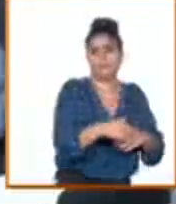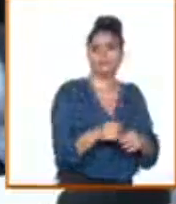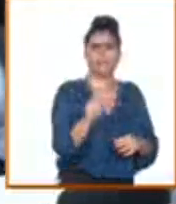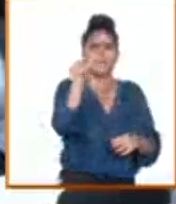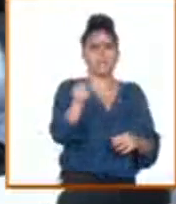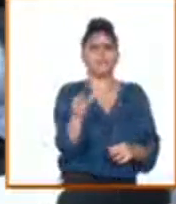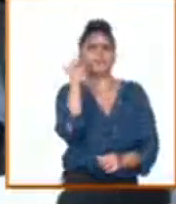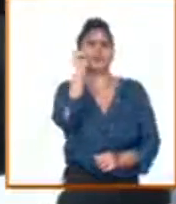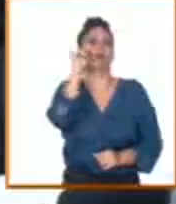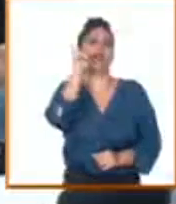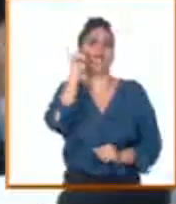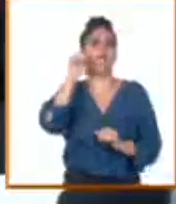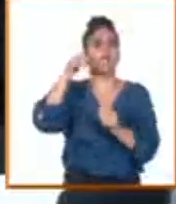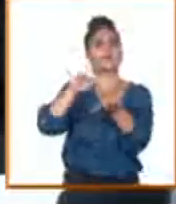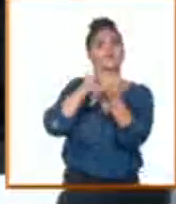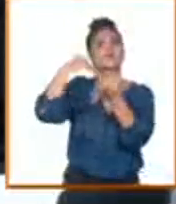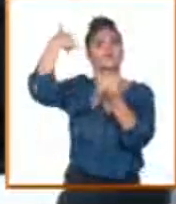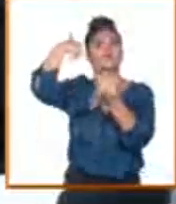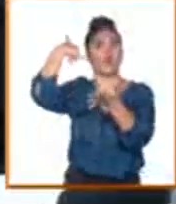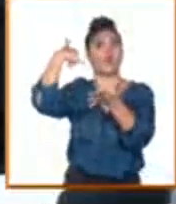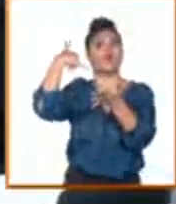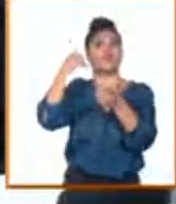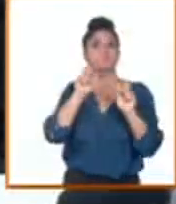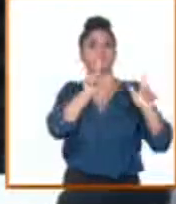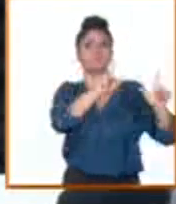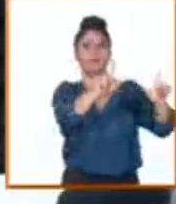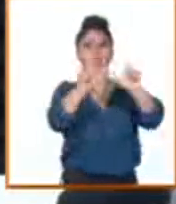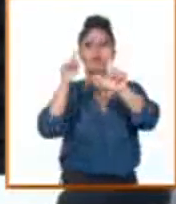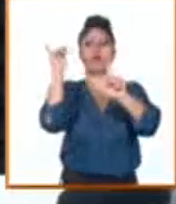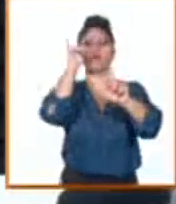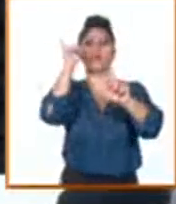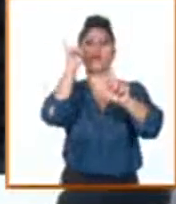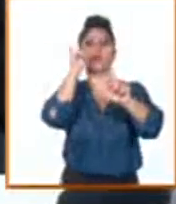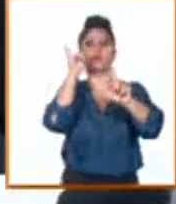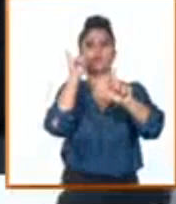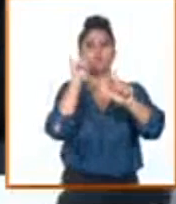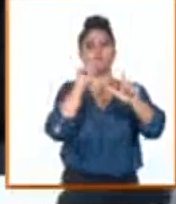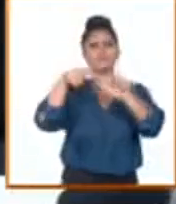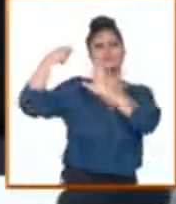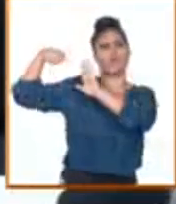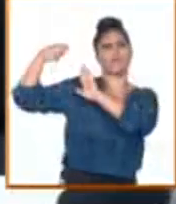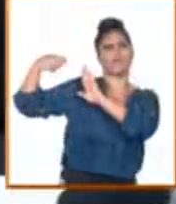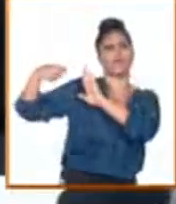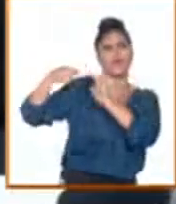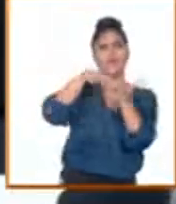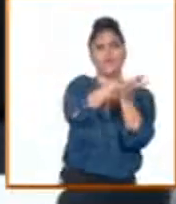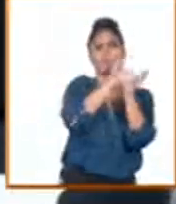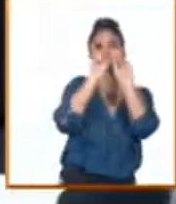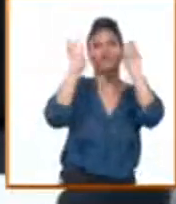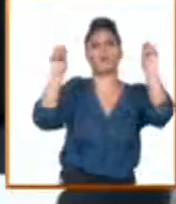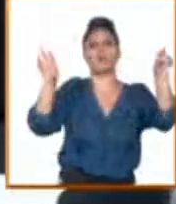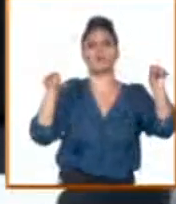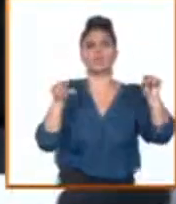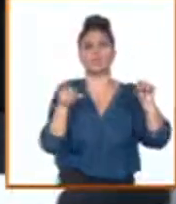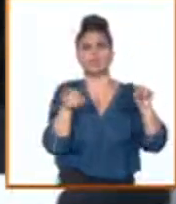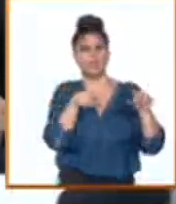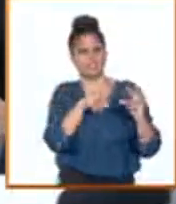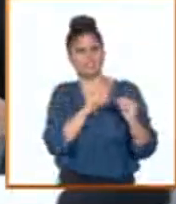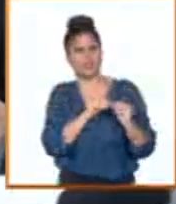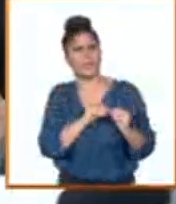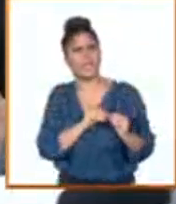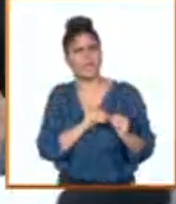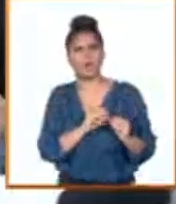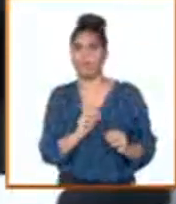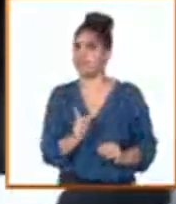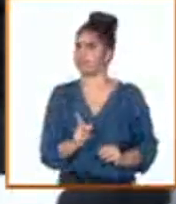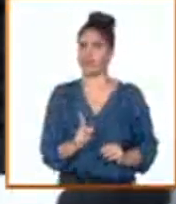no socorrer, ya ahí tenemos un problema ético. Y esto tiene que empezar desde las edades tempranas. Esto tiene que ser educación